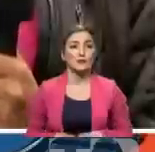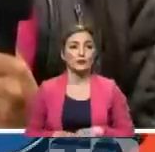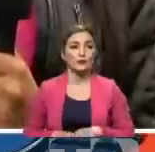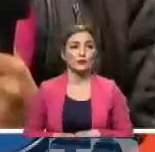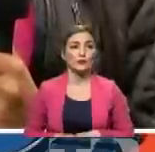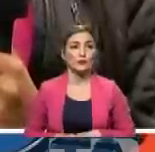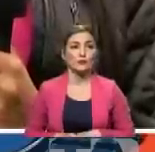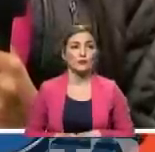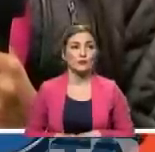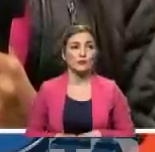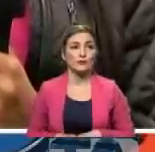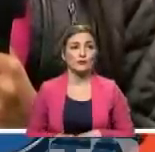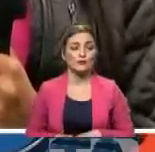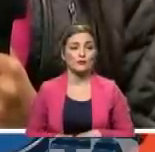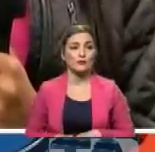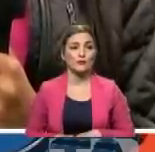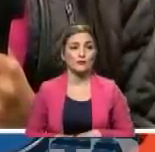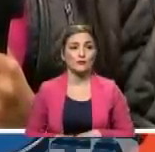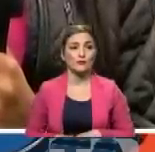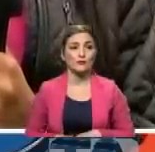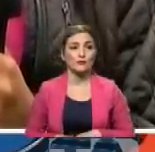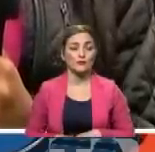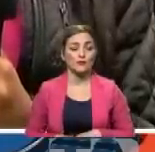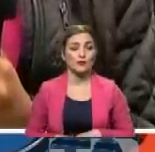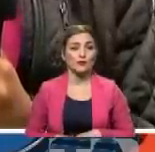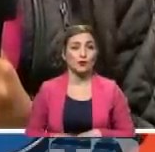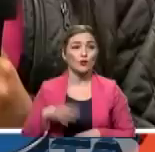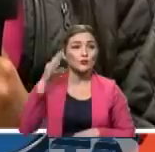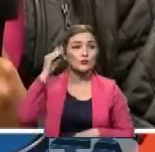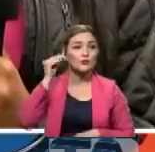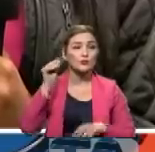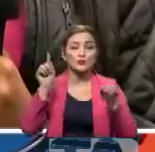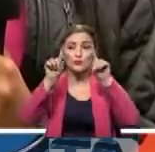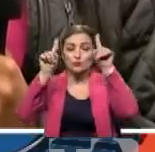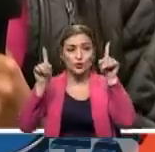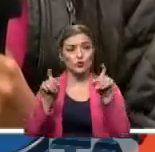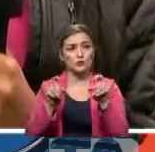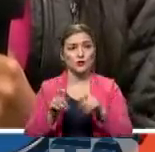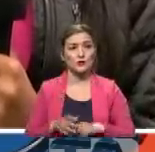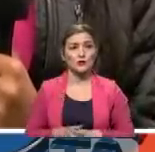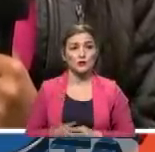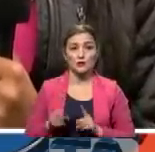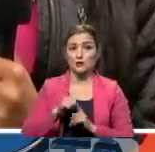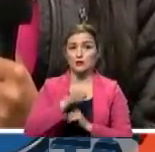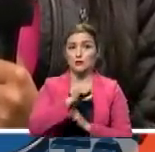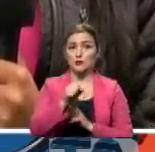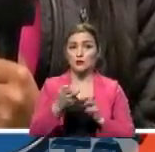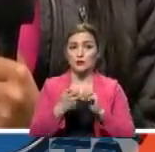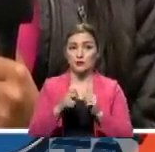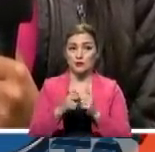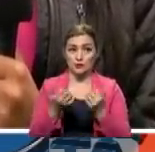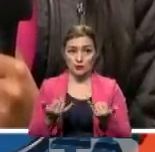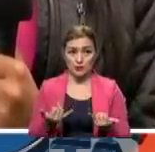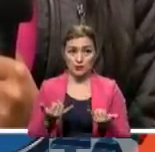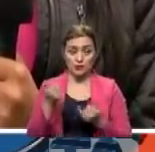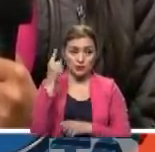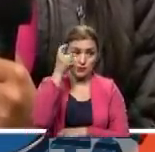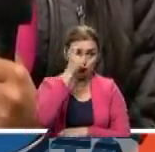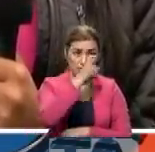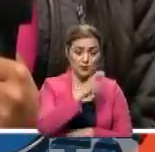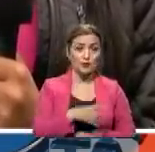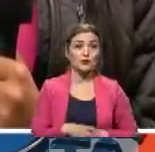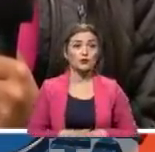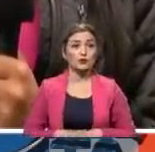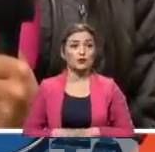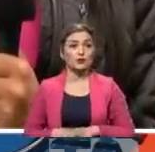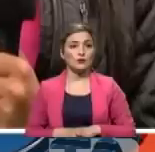Buenos días, Fernanda. Para ti también, no sé si nos estás escuchando. Quisiéramos preguntarte, a pesar de la situación que nos has manifestado, que está complicado,